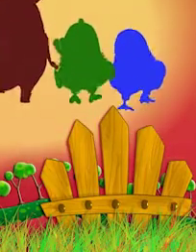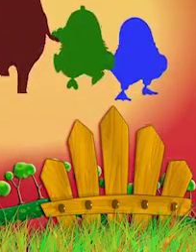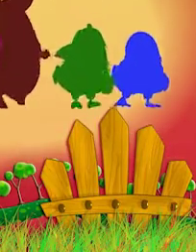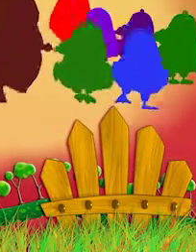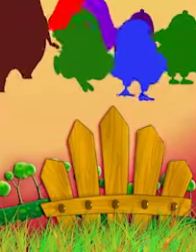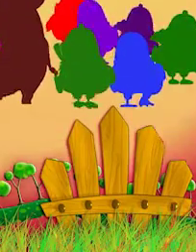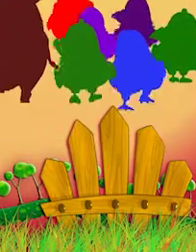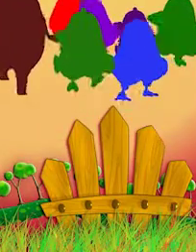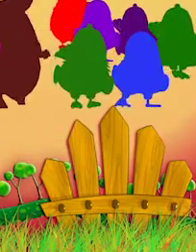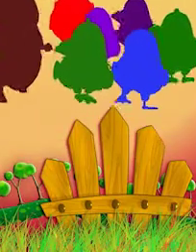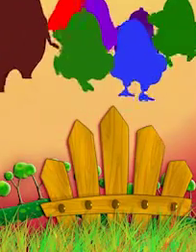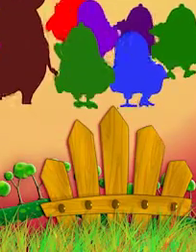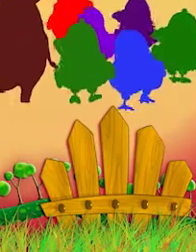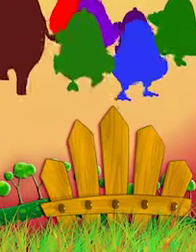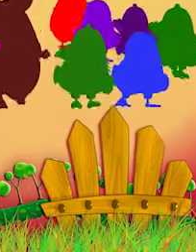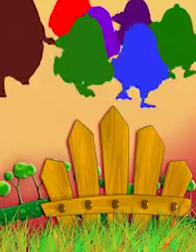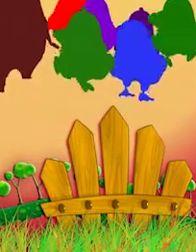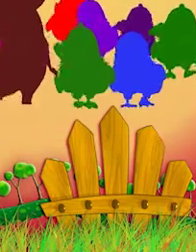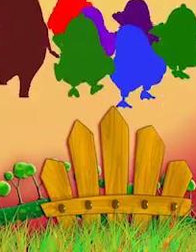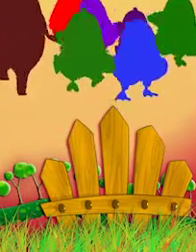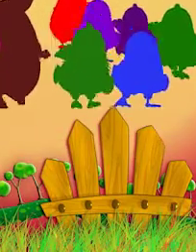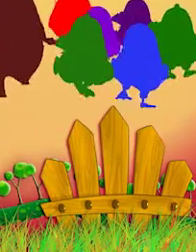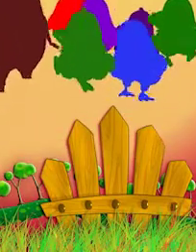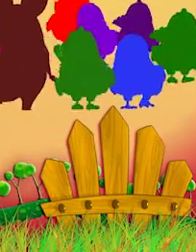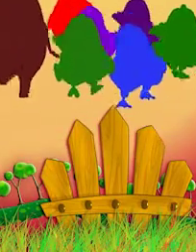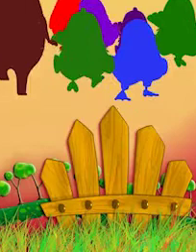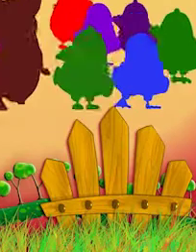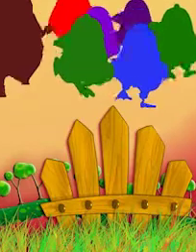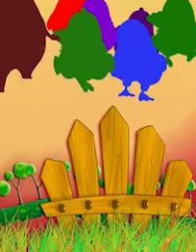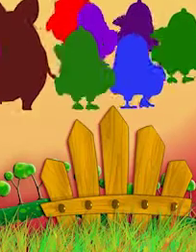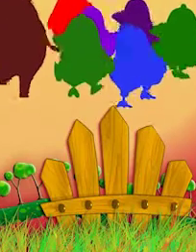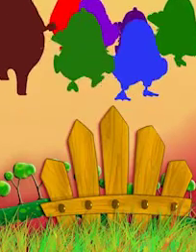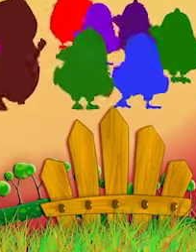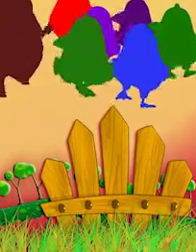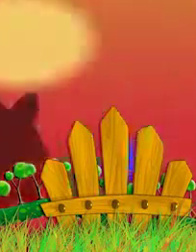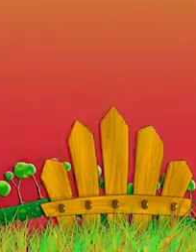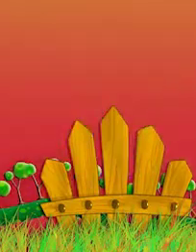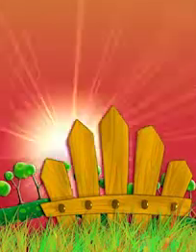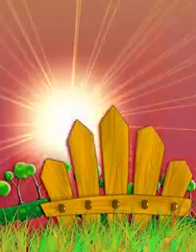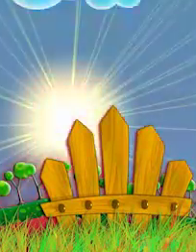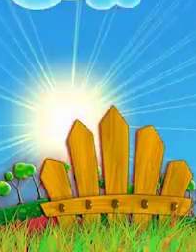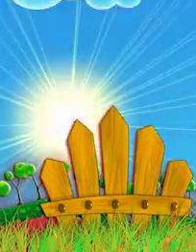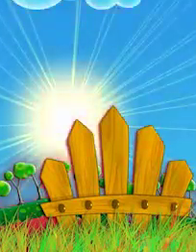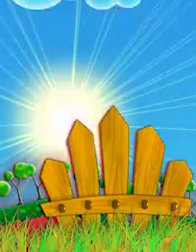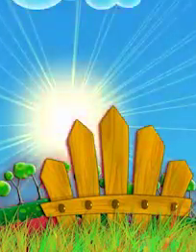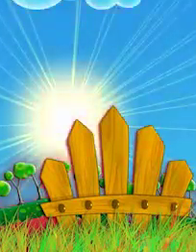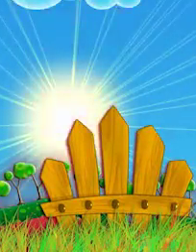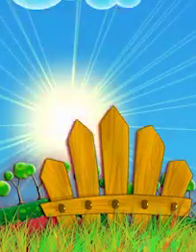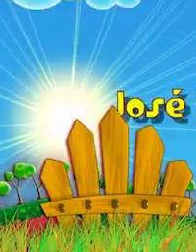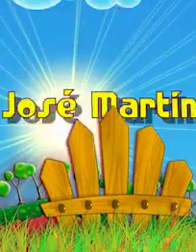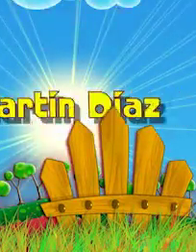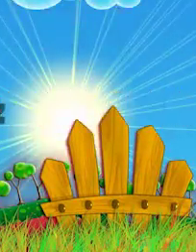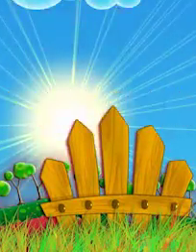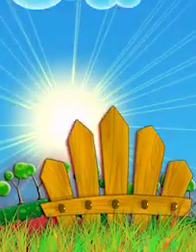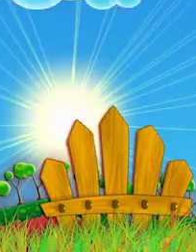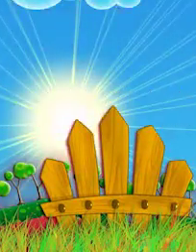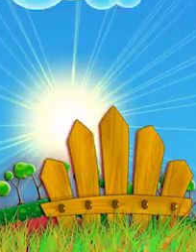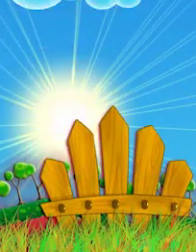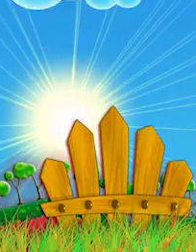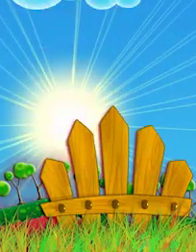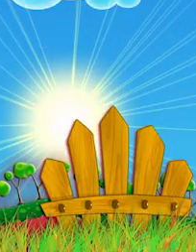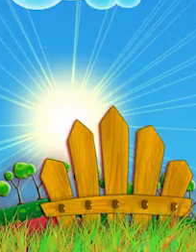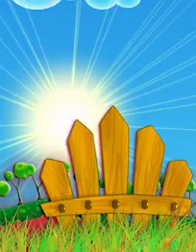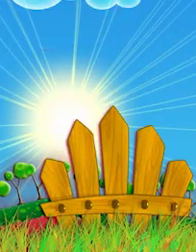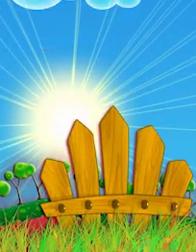¡Hay que decírselo al rey! ¡El cielo se va a caer! ¡Hay que decírselo al rey!